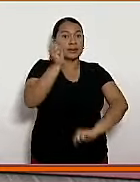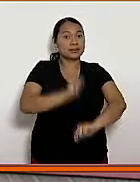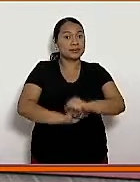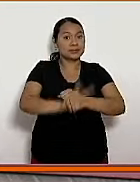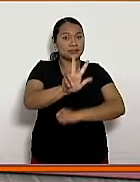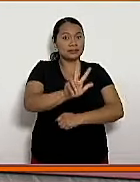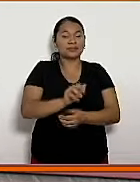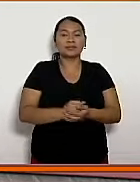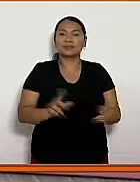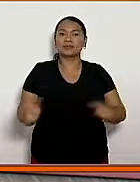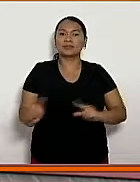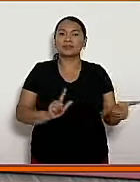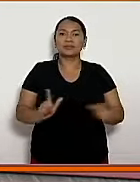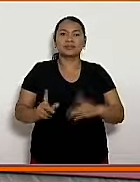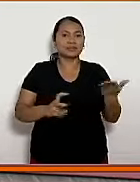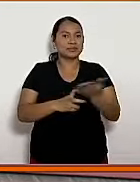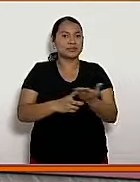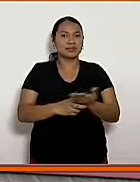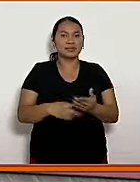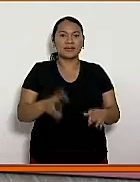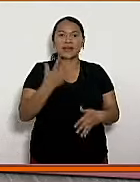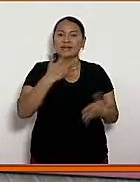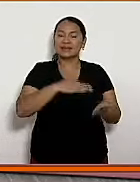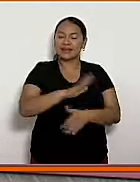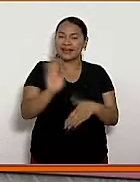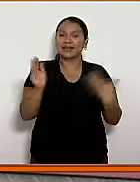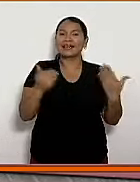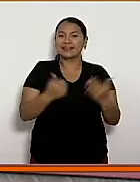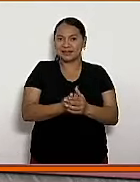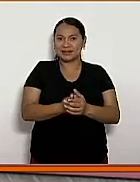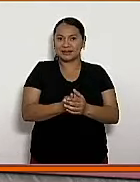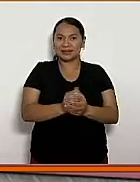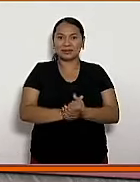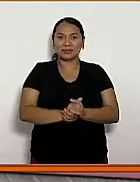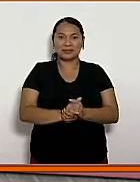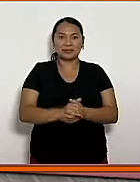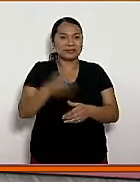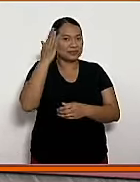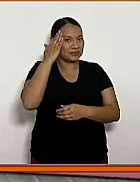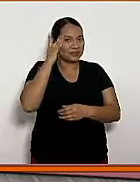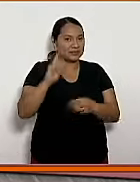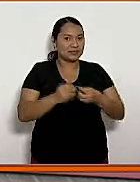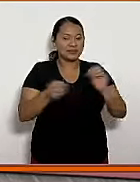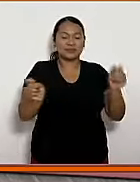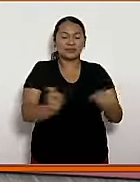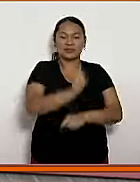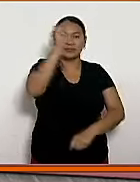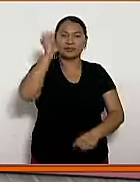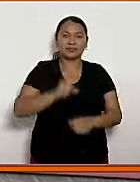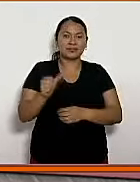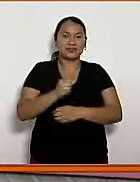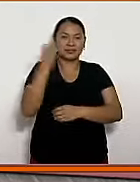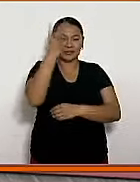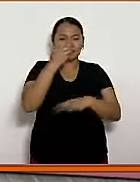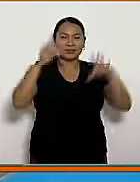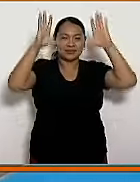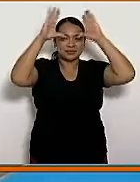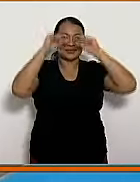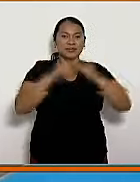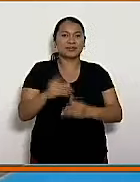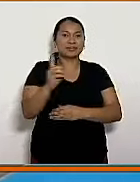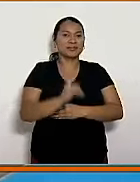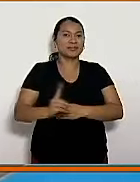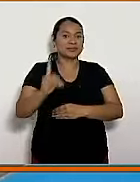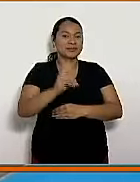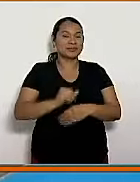listo con tu boleto en mano y te deseo, como siempre, muchísima suerte porque se viene el primer número ganador en esta agradable noche de